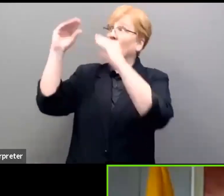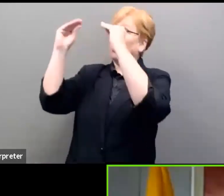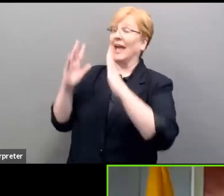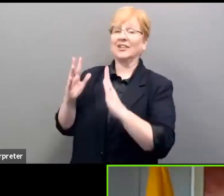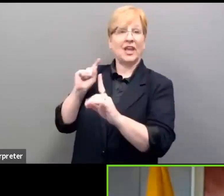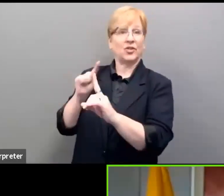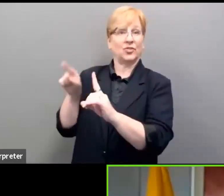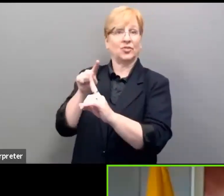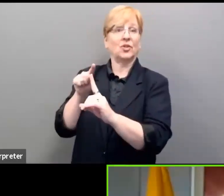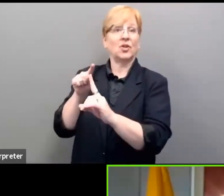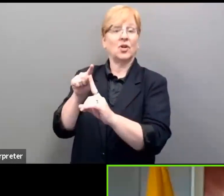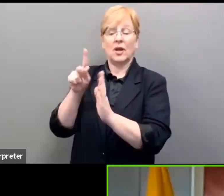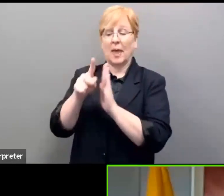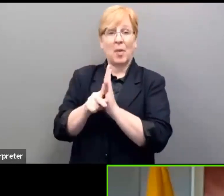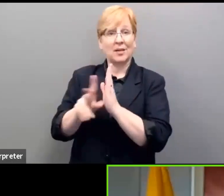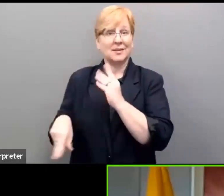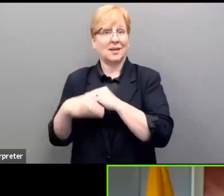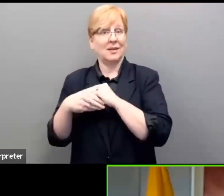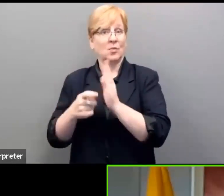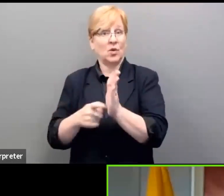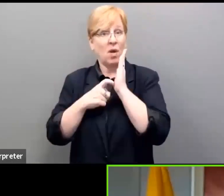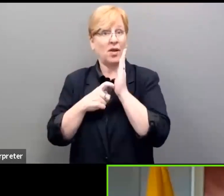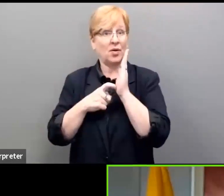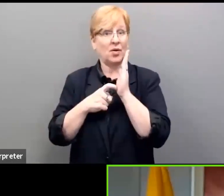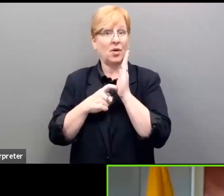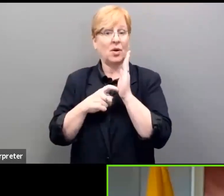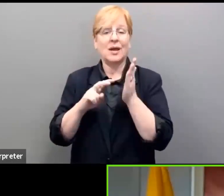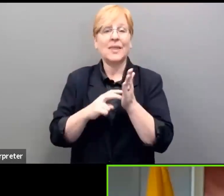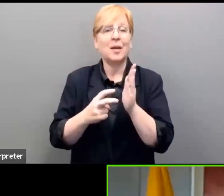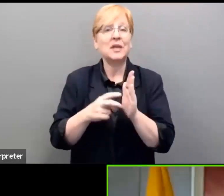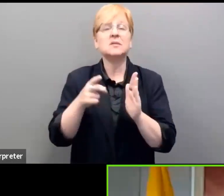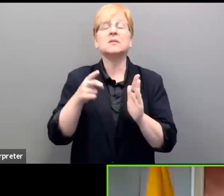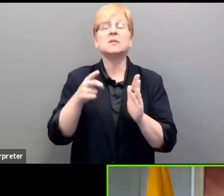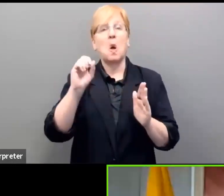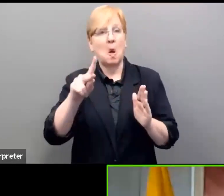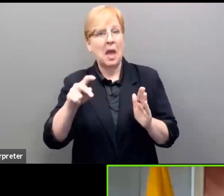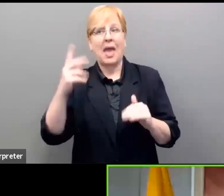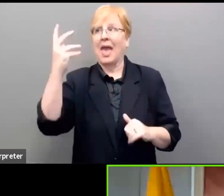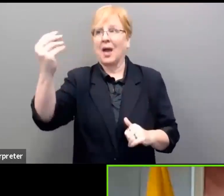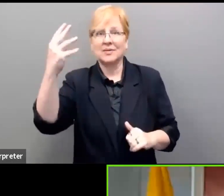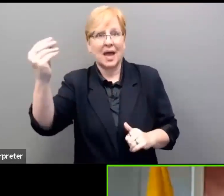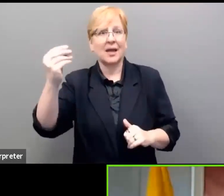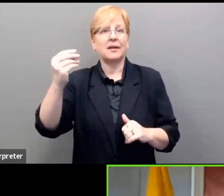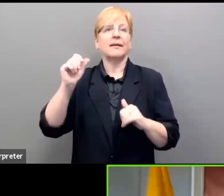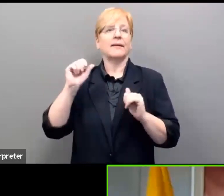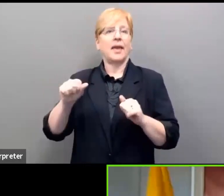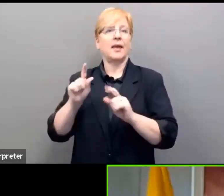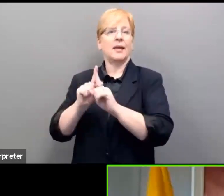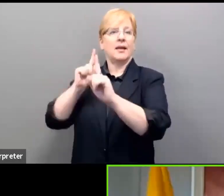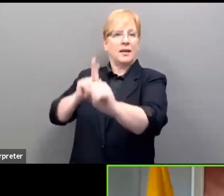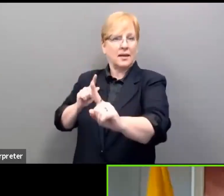un plan de contingencia efectiva si en caso llega a ocurrir eso. Y en cuanto a los educadores, ese cambio